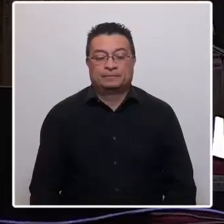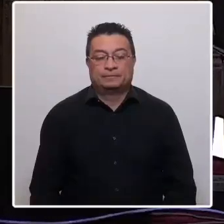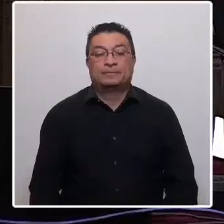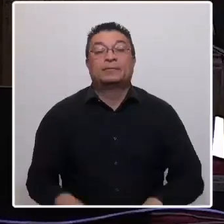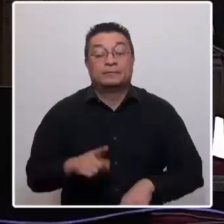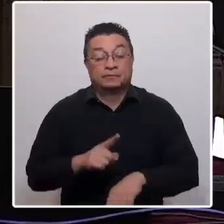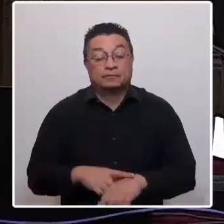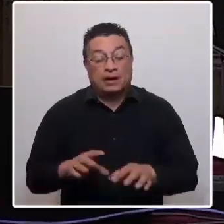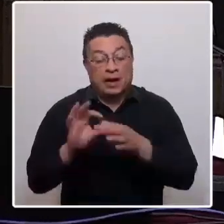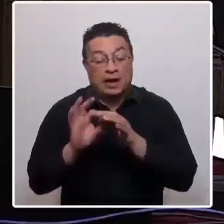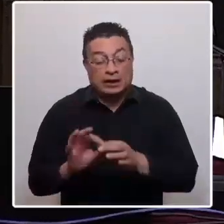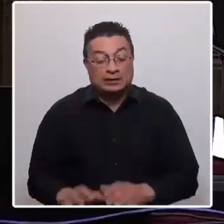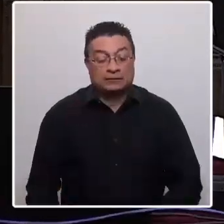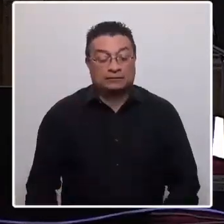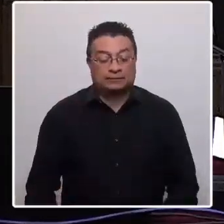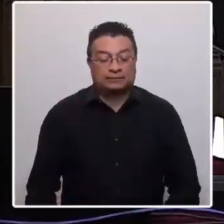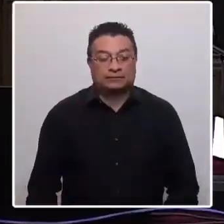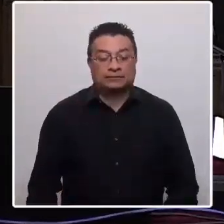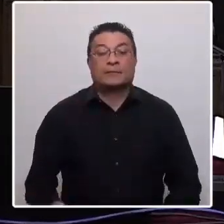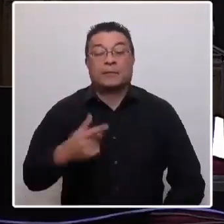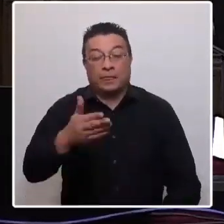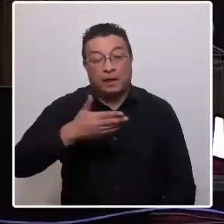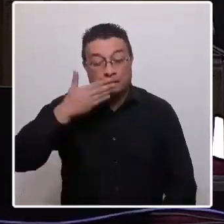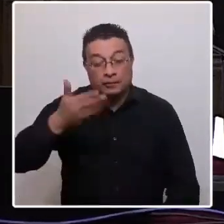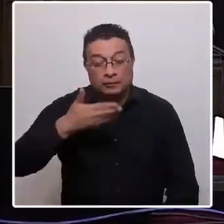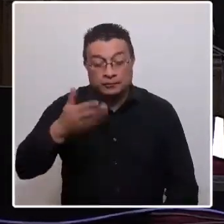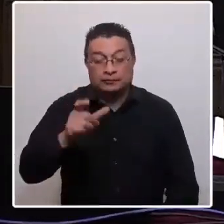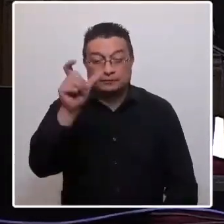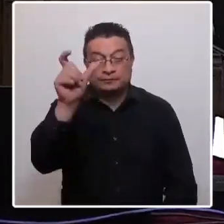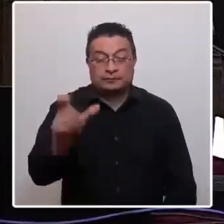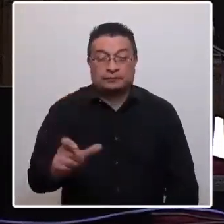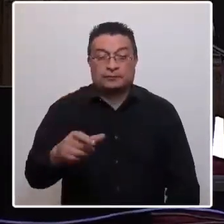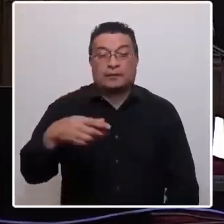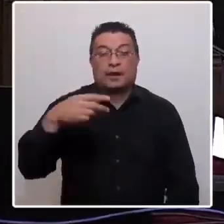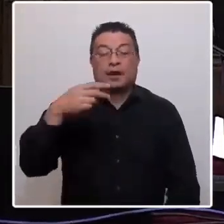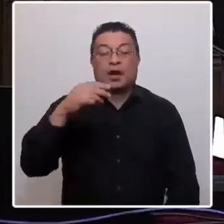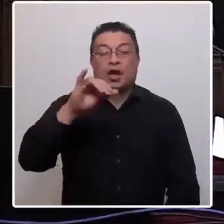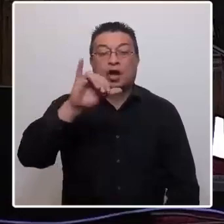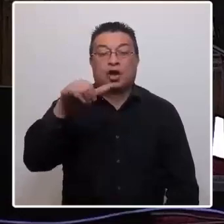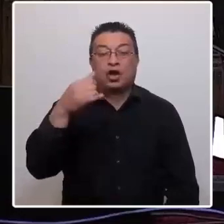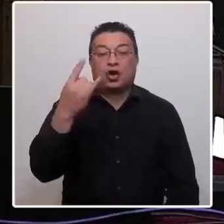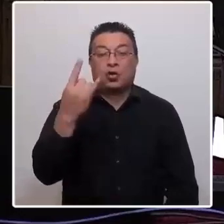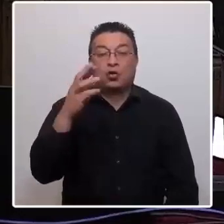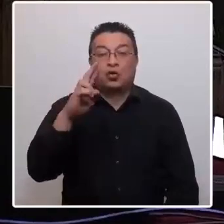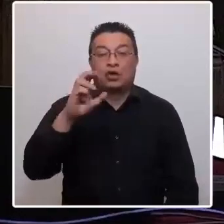Gracias. Tiene la palabra el convencional Harry Jurgensen.